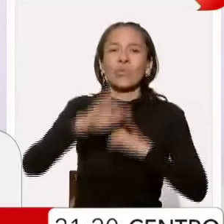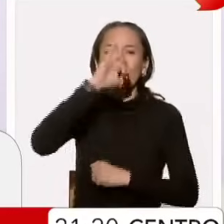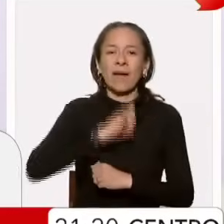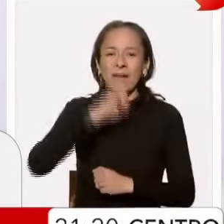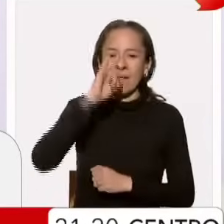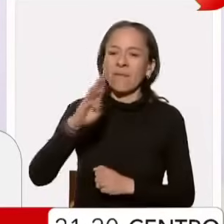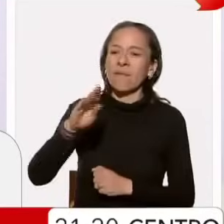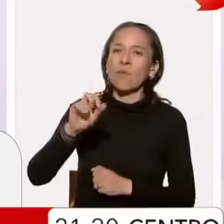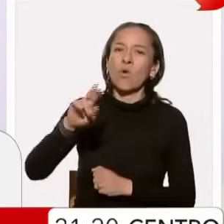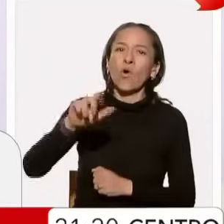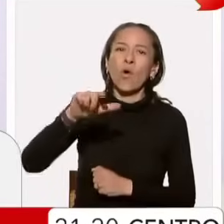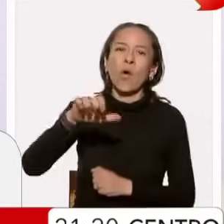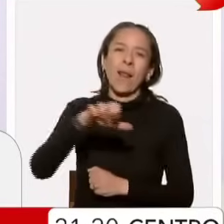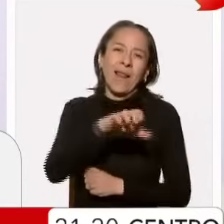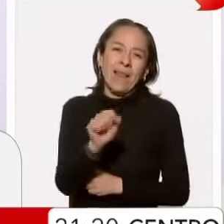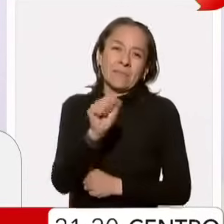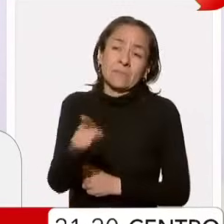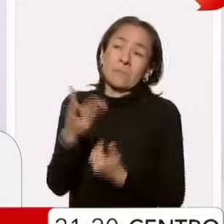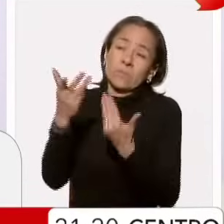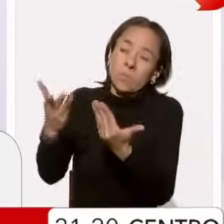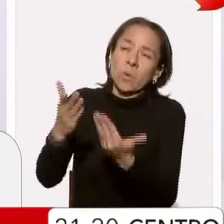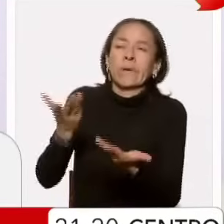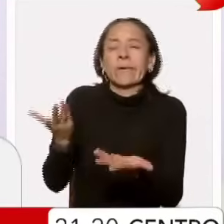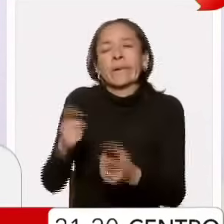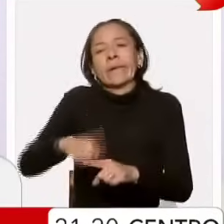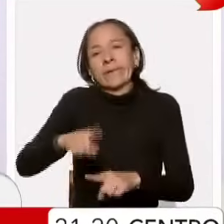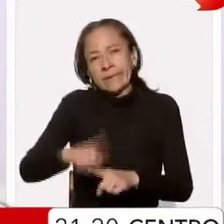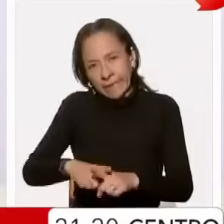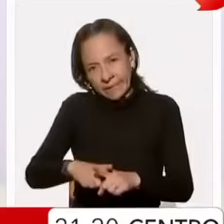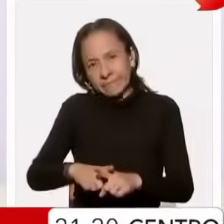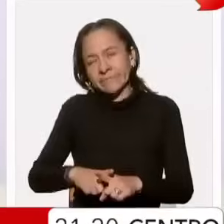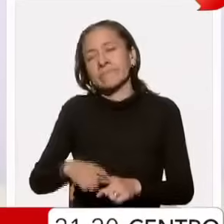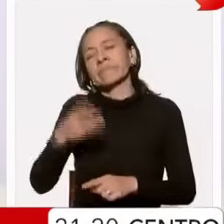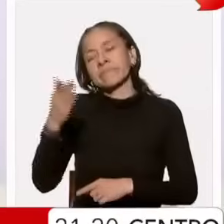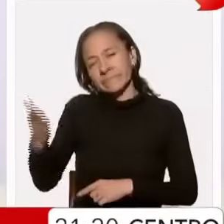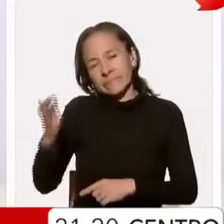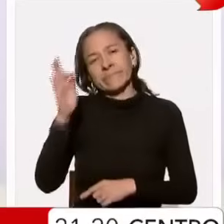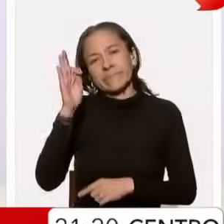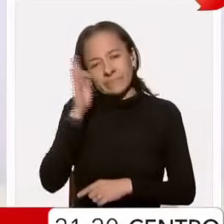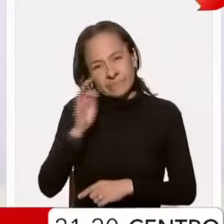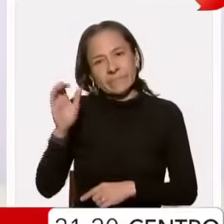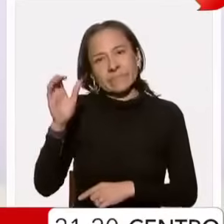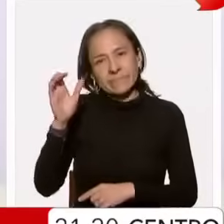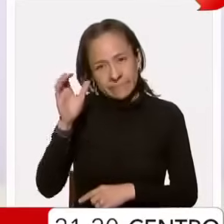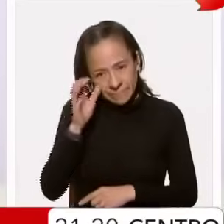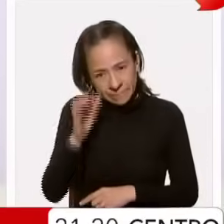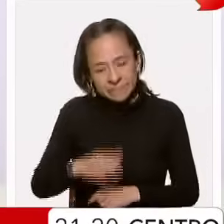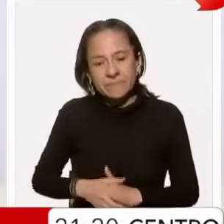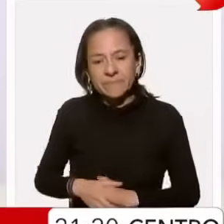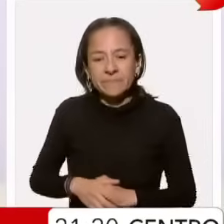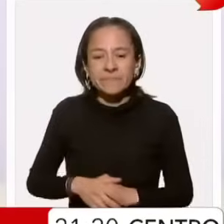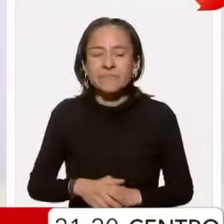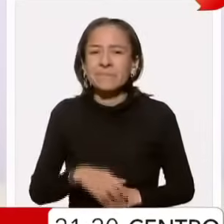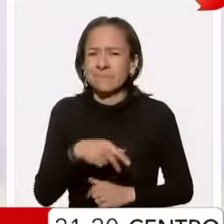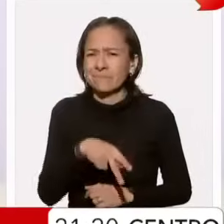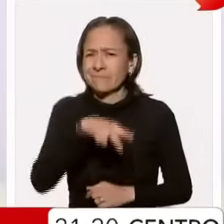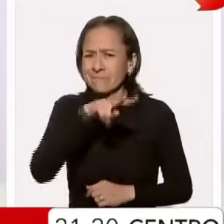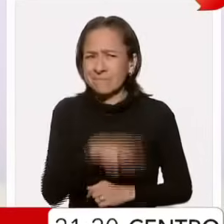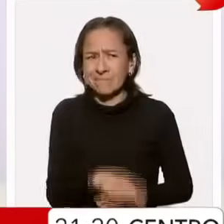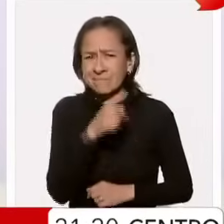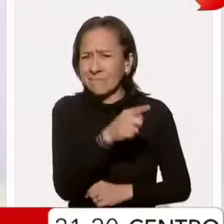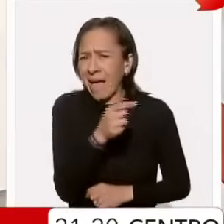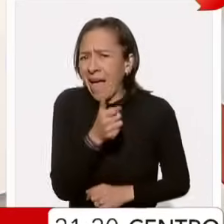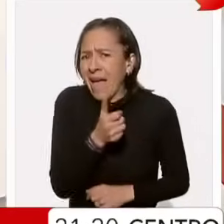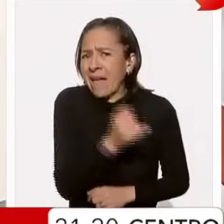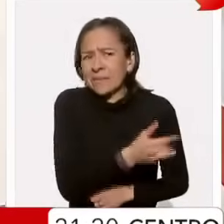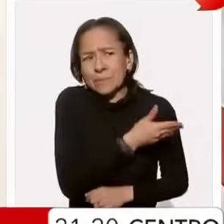Felipe, el Sagrado Corazón de Jesús Calderón Hinojosa, que debería estar ahí también preso. Y ellos han trabajado ese asunto, pero toda la vida.